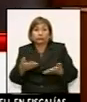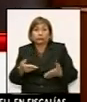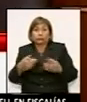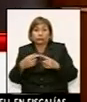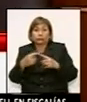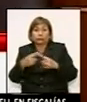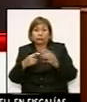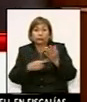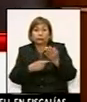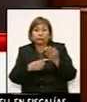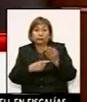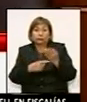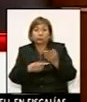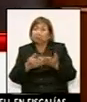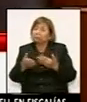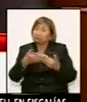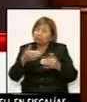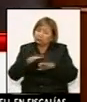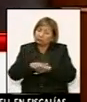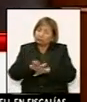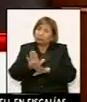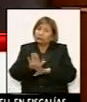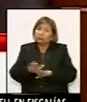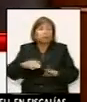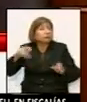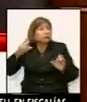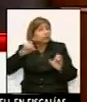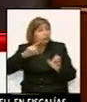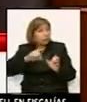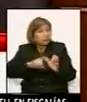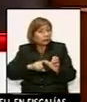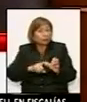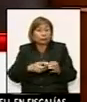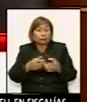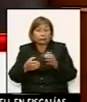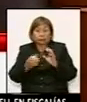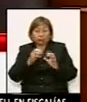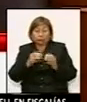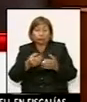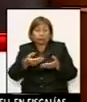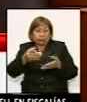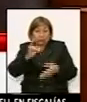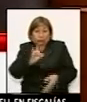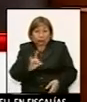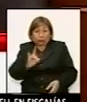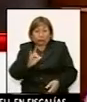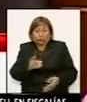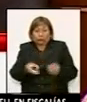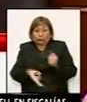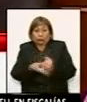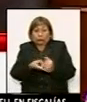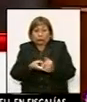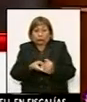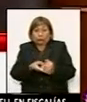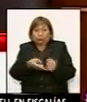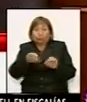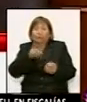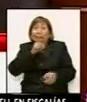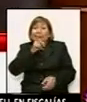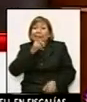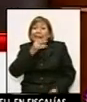tecnología, accesibilidad e inclusión, conservación, reutilización y seguridad y